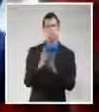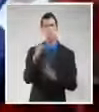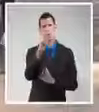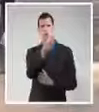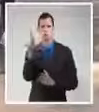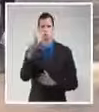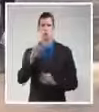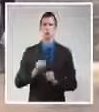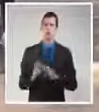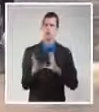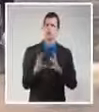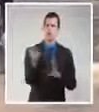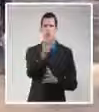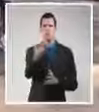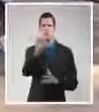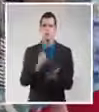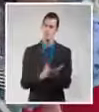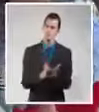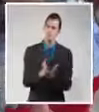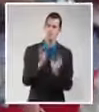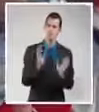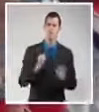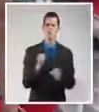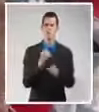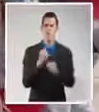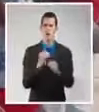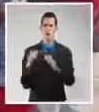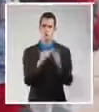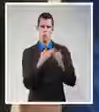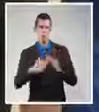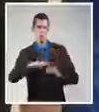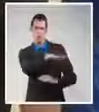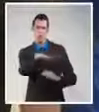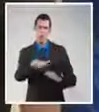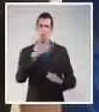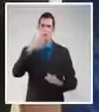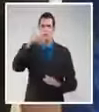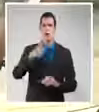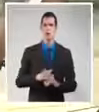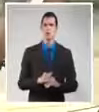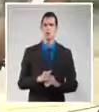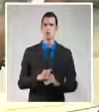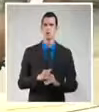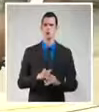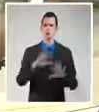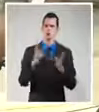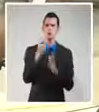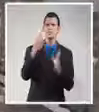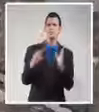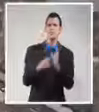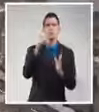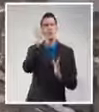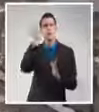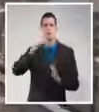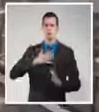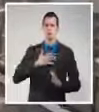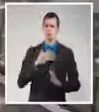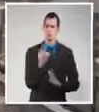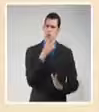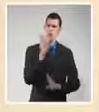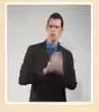socialismo. El renacer del trabajo comunitario, las iniciativas legítimas de la sociedad civil, la proeza